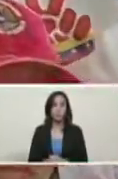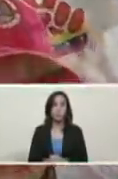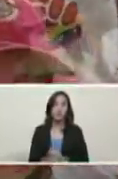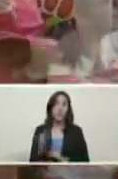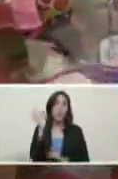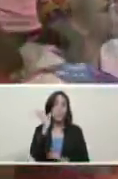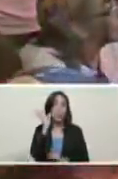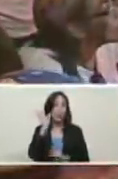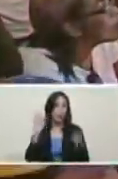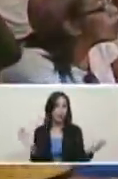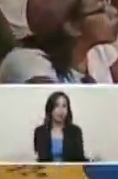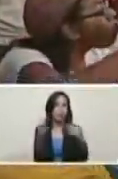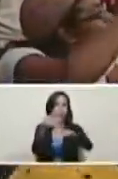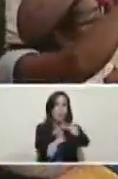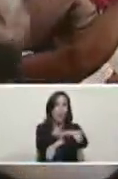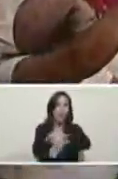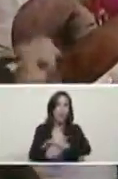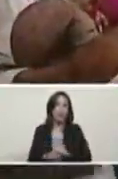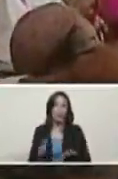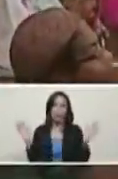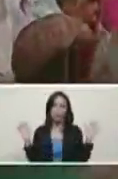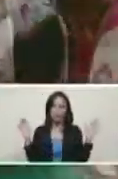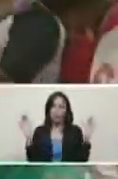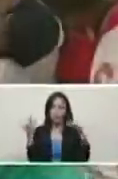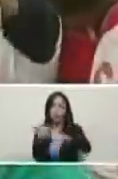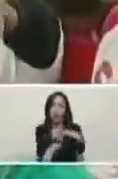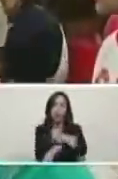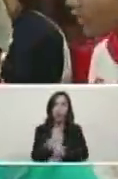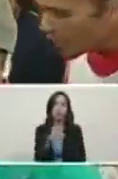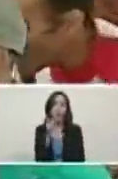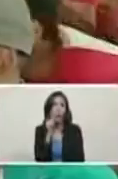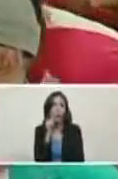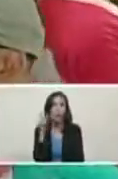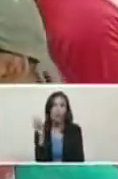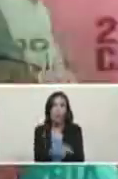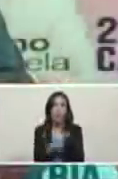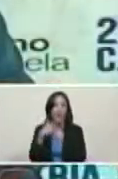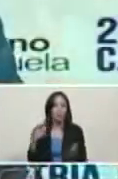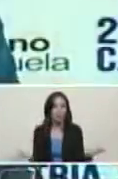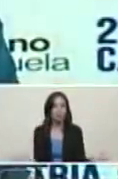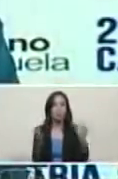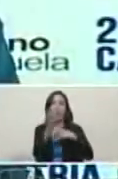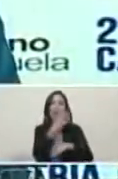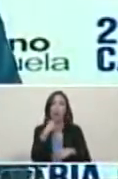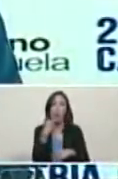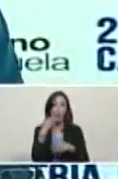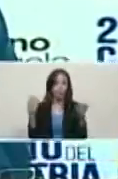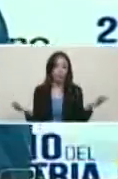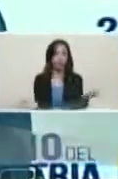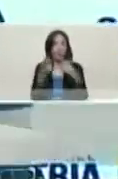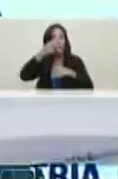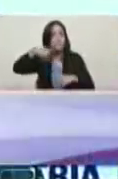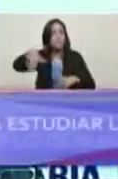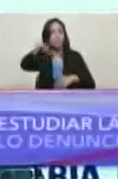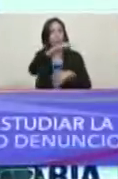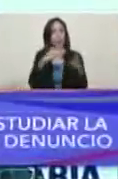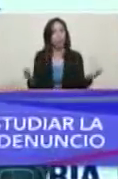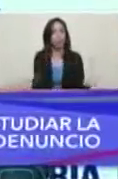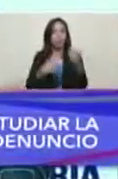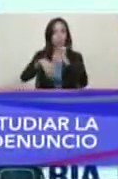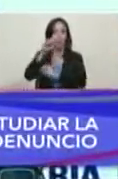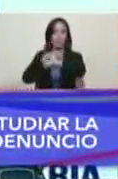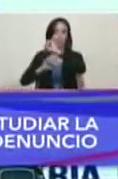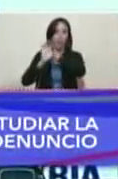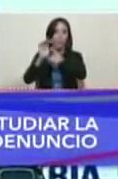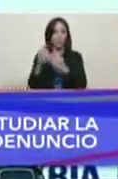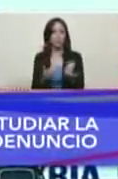Mujeres a la calle, hombres a la calle, poder popular a la calle, al combate, a la